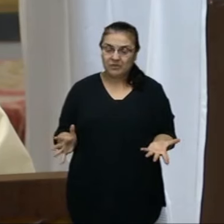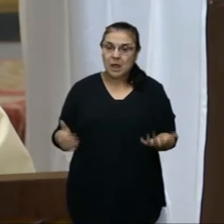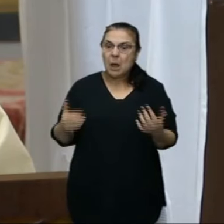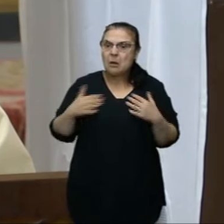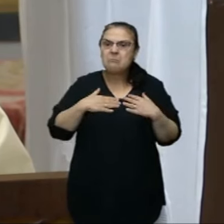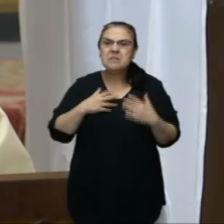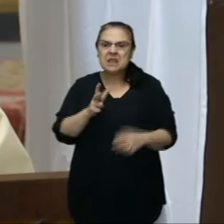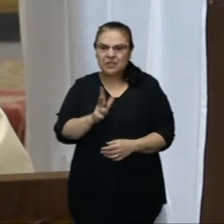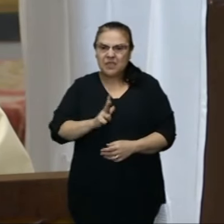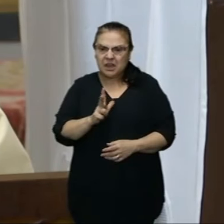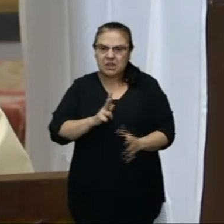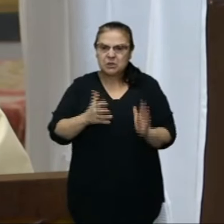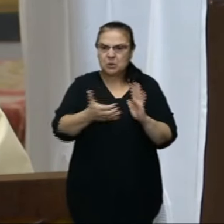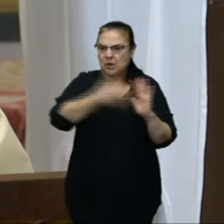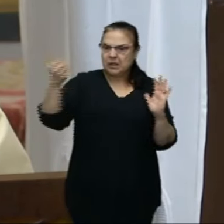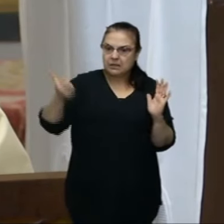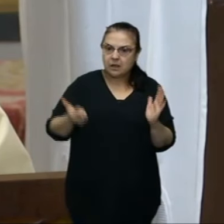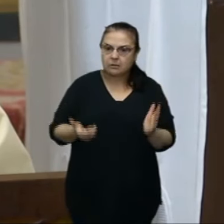mis derechos, me puede